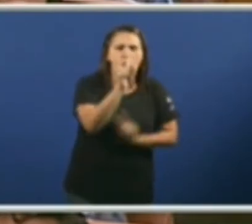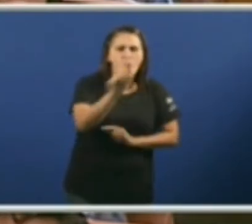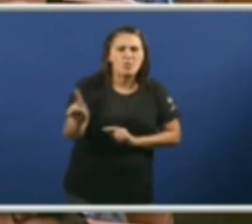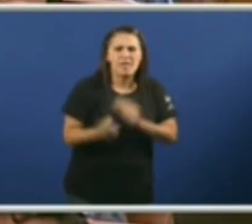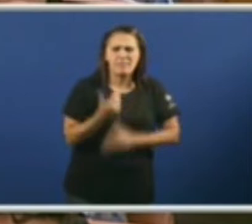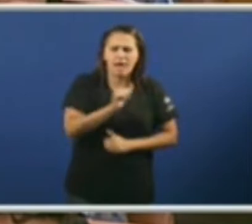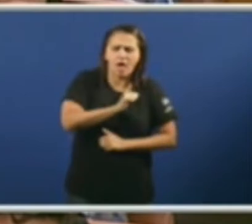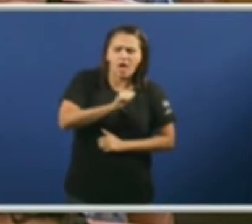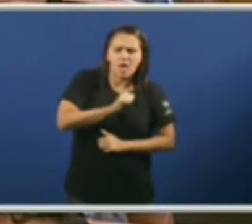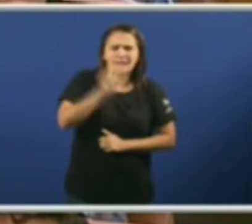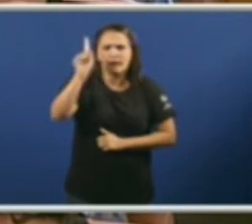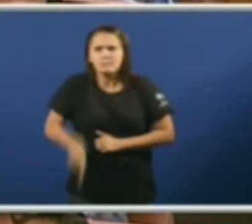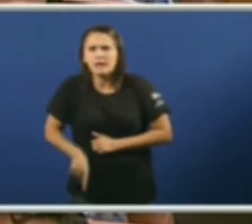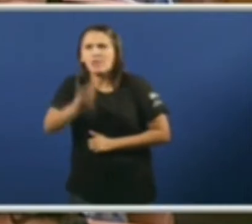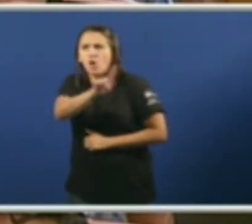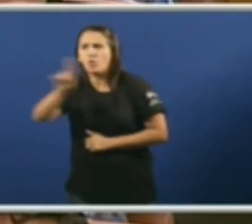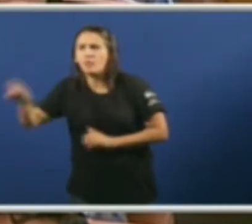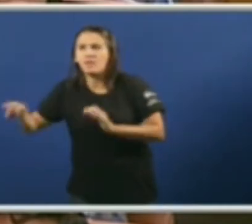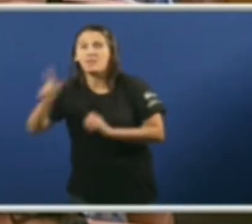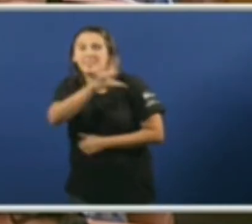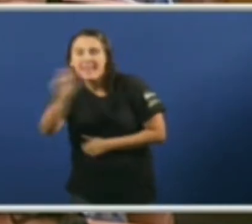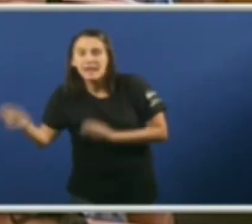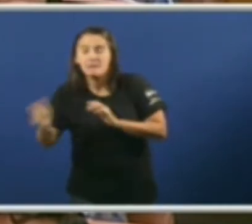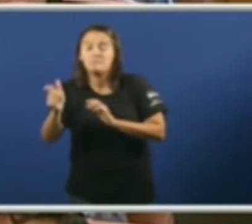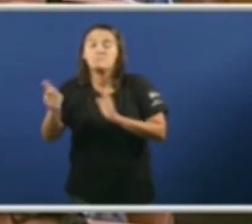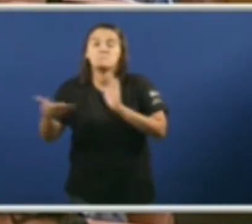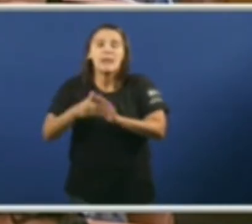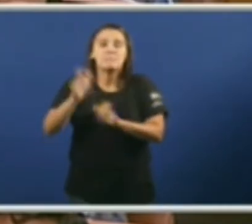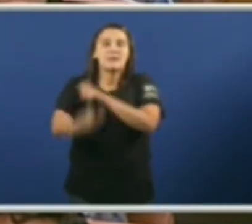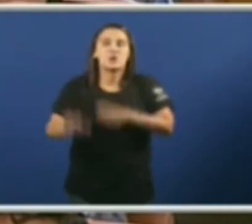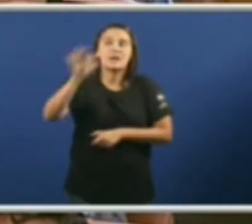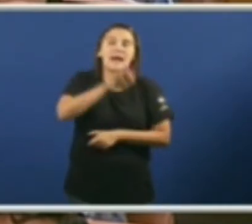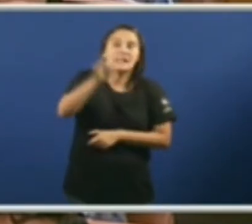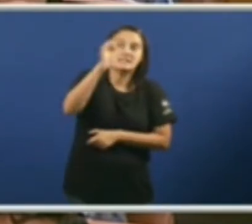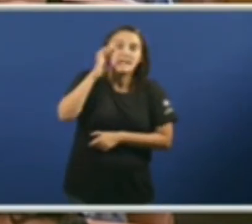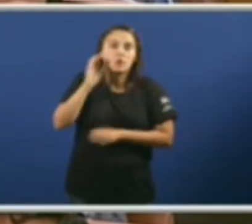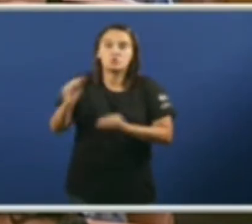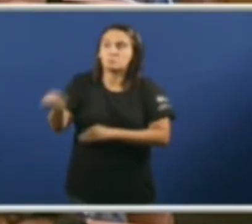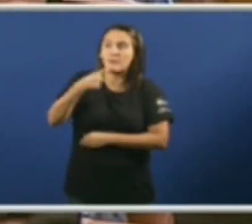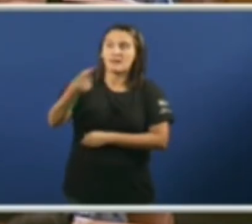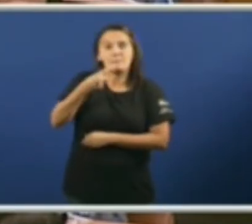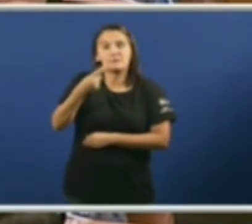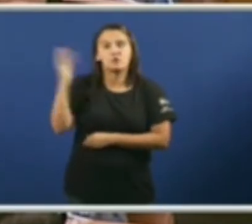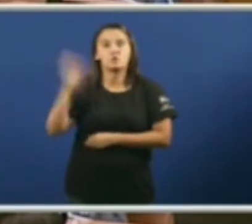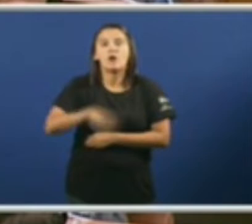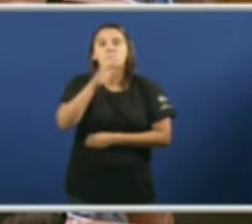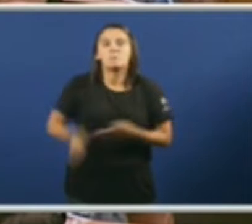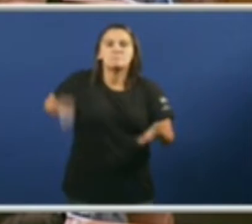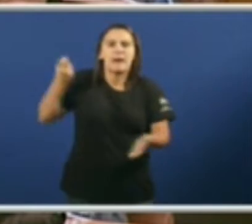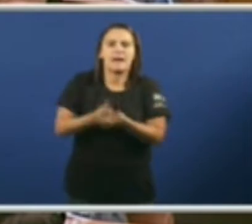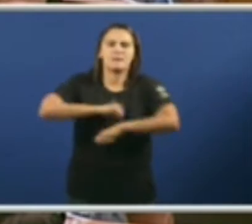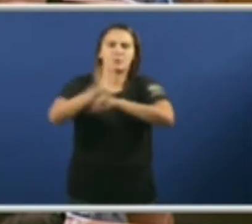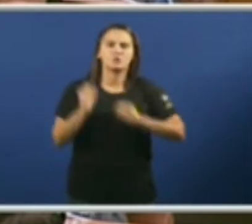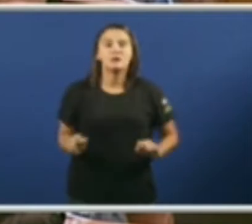tamén aí a esos 100.000 galegos e galegas que non toman medicamentos que necesitan porque non poden